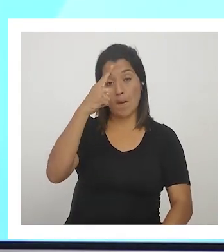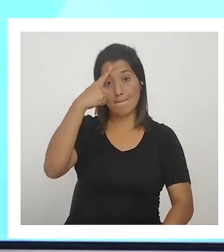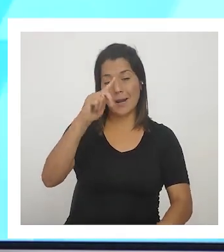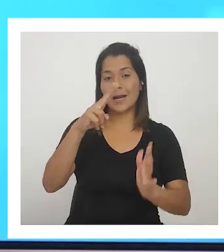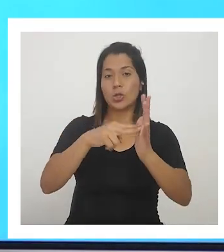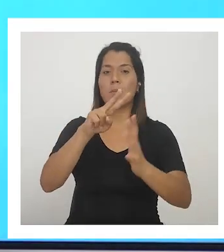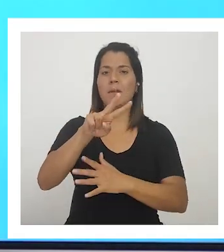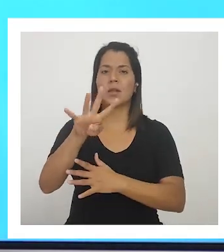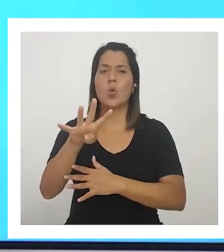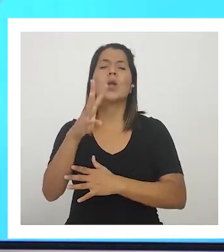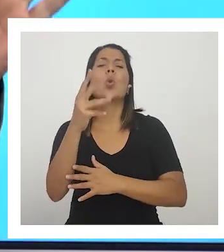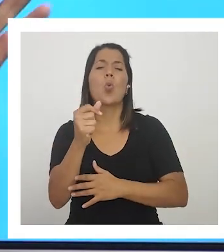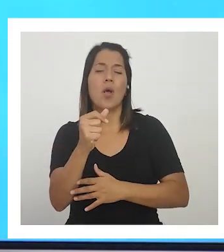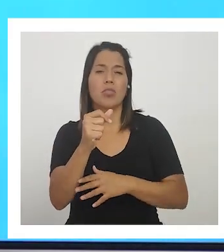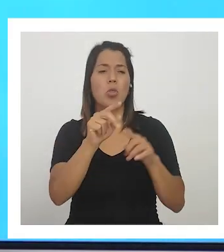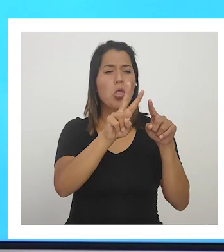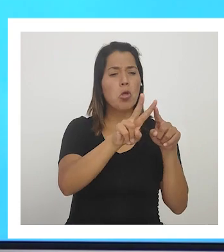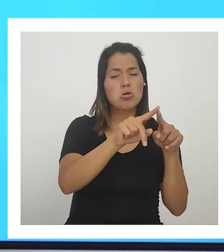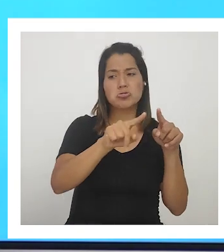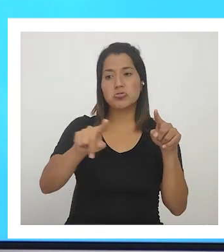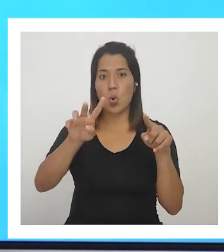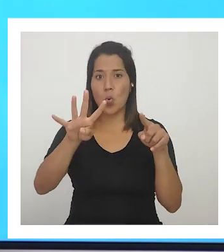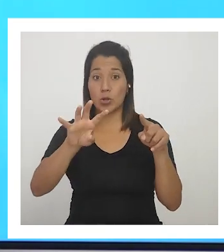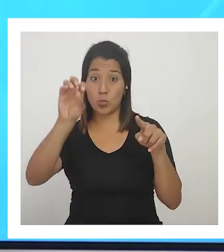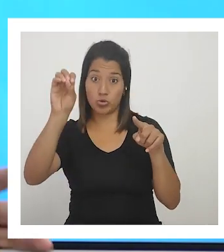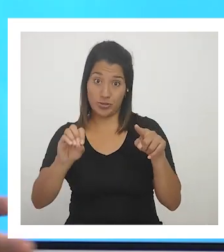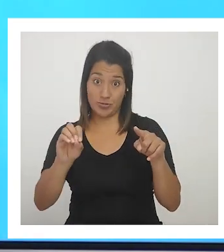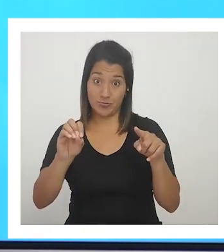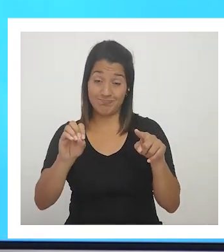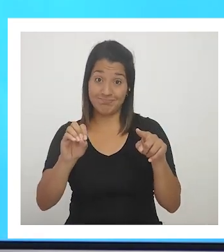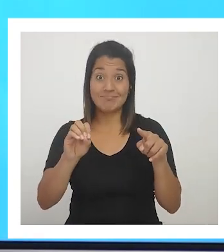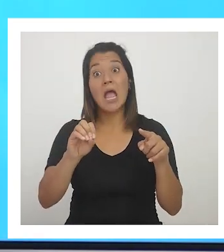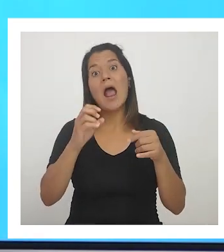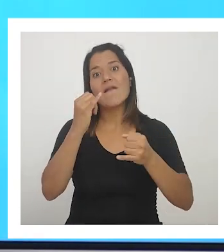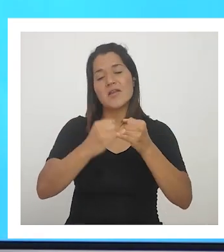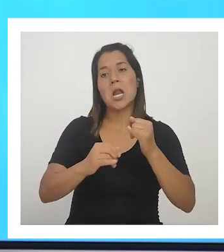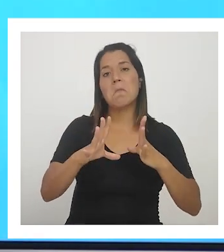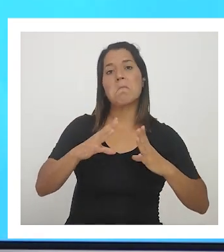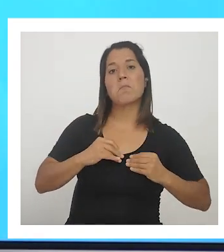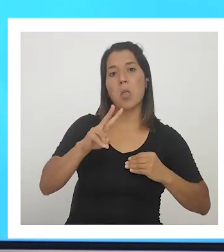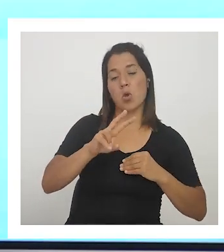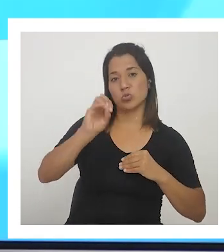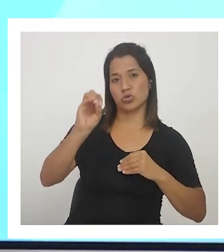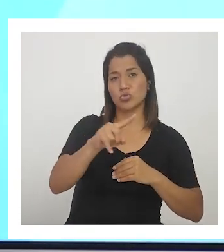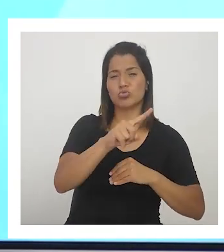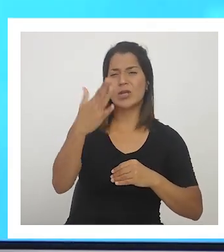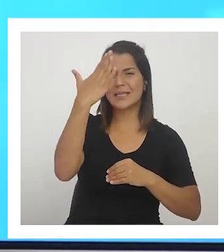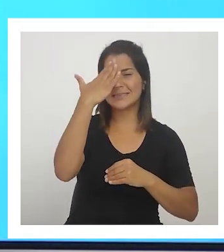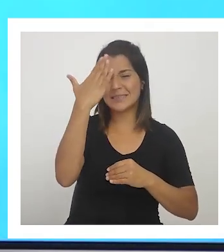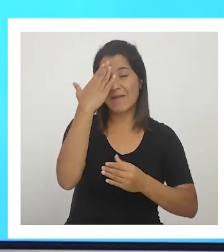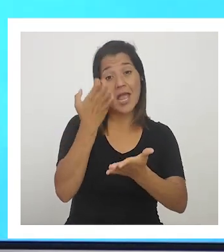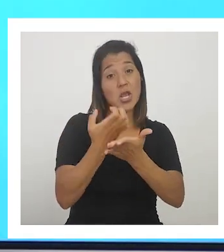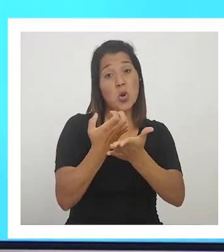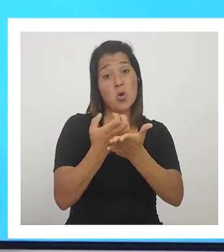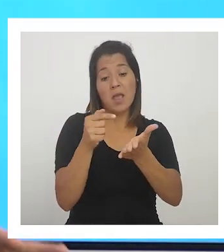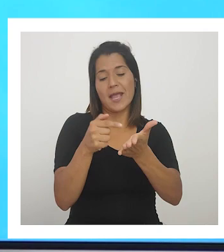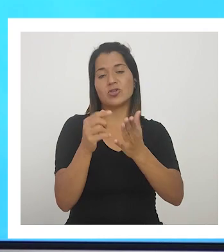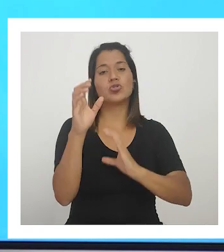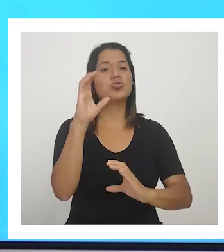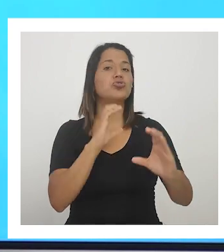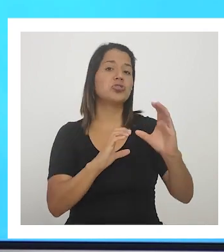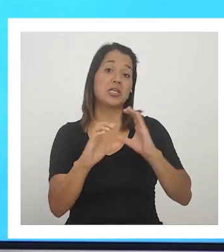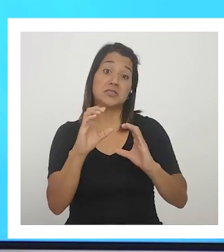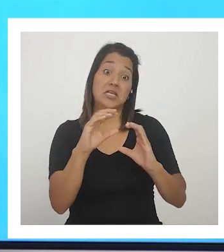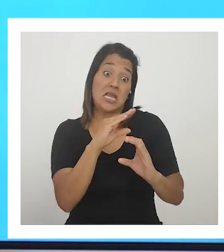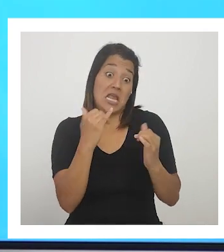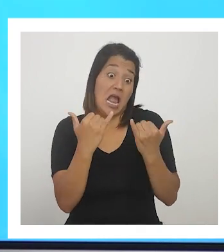2 y un 4. Como sabemos, la economía es una ciencia social y en estas dimensiones geopolíticas muchas